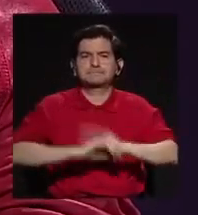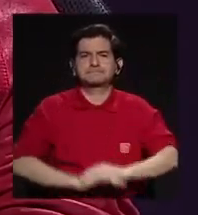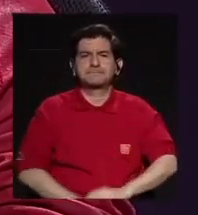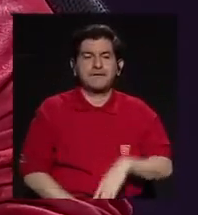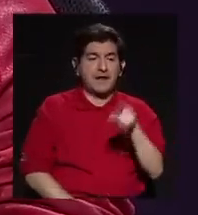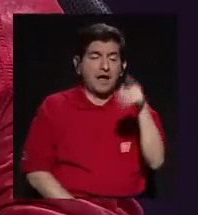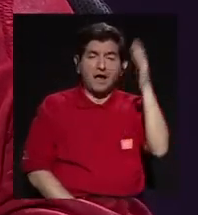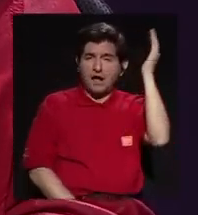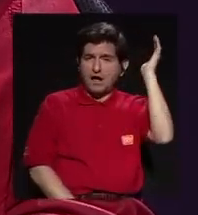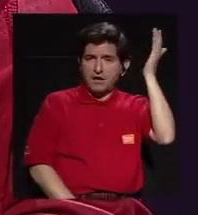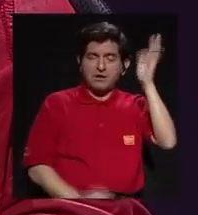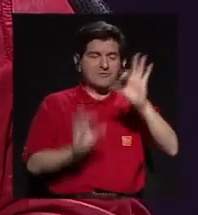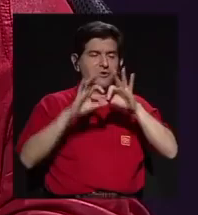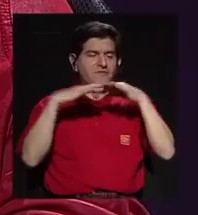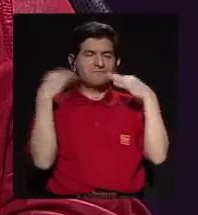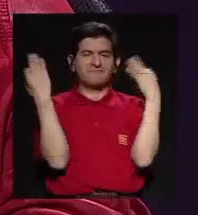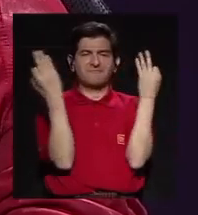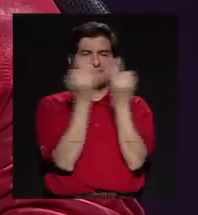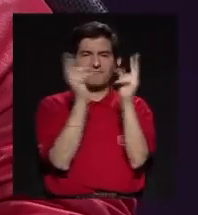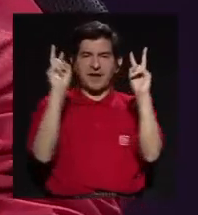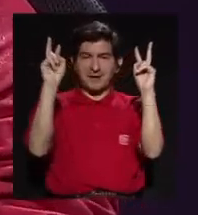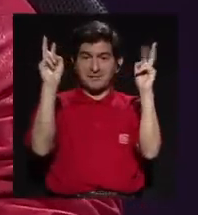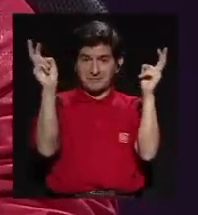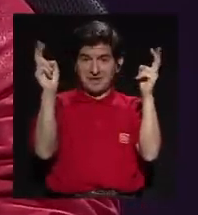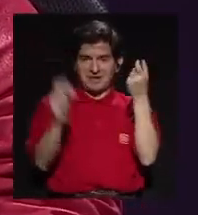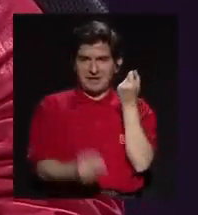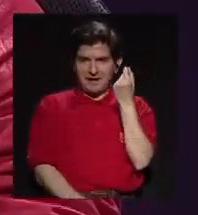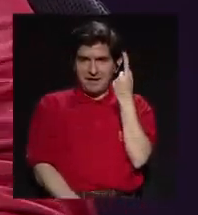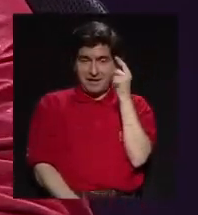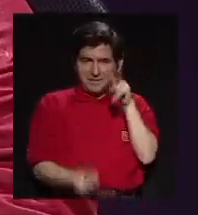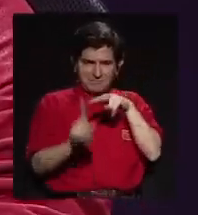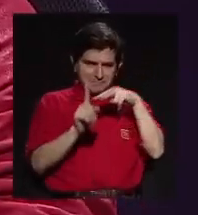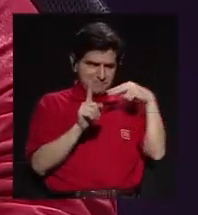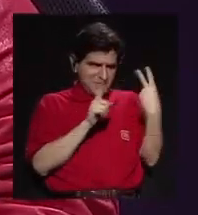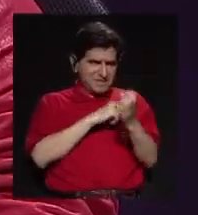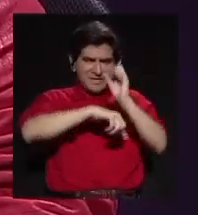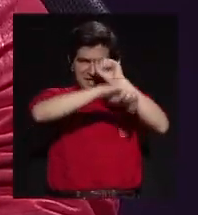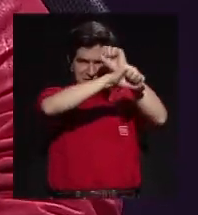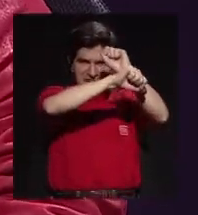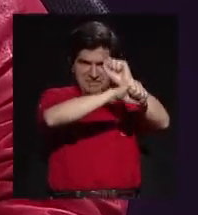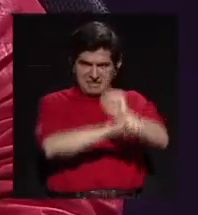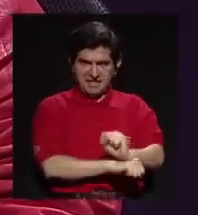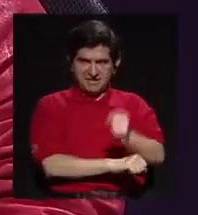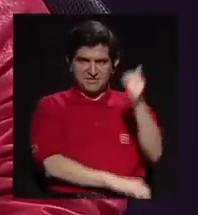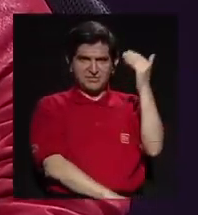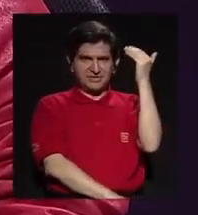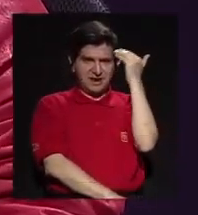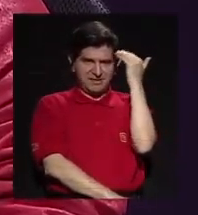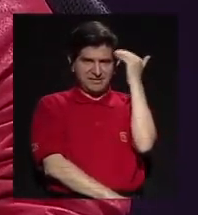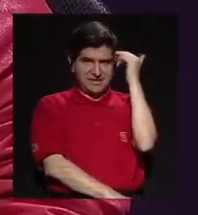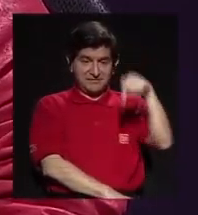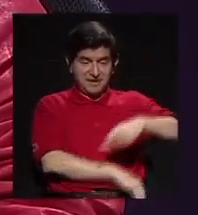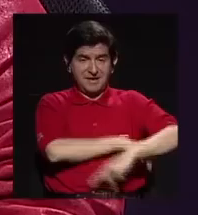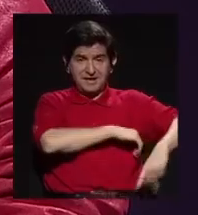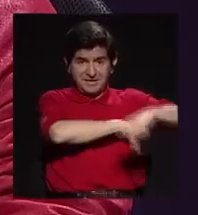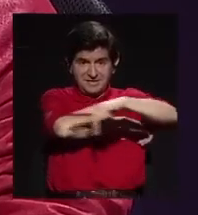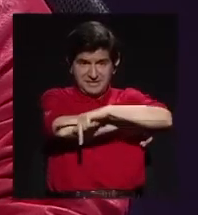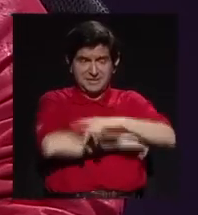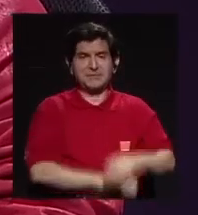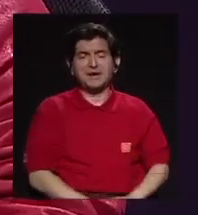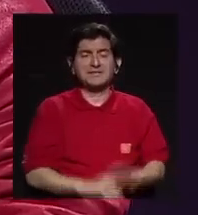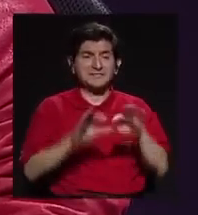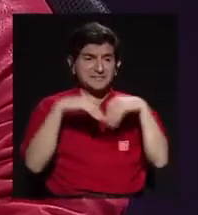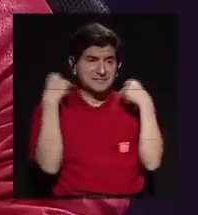este discurso de la familia entendida desde una perspectiva tradicional, sabiendo que este país está formado